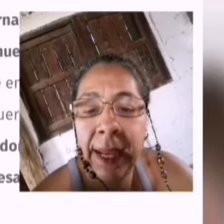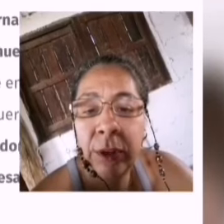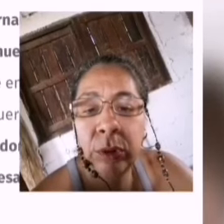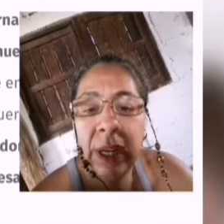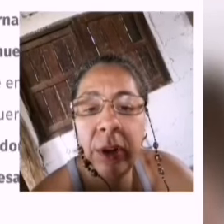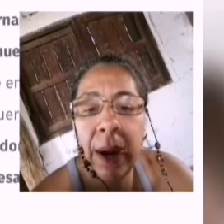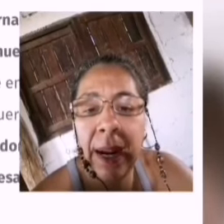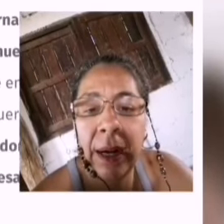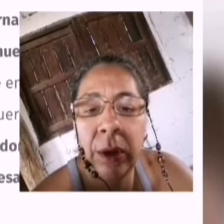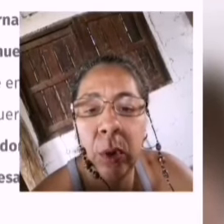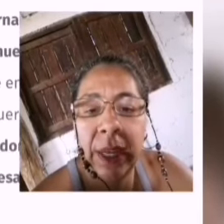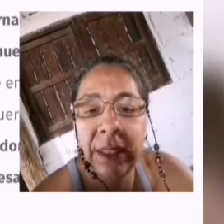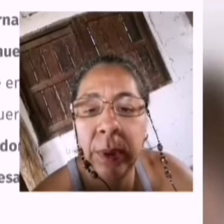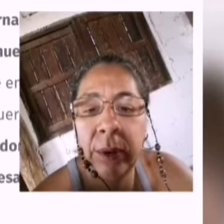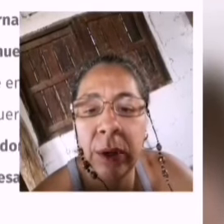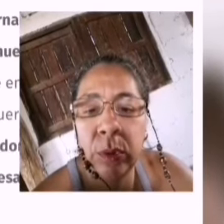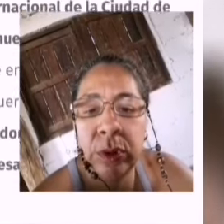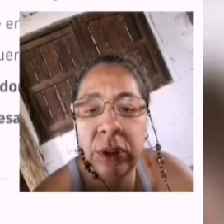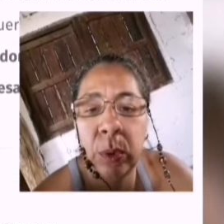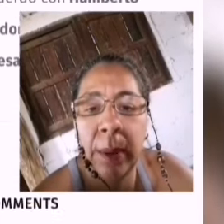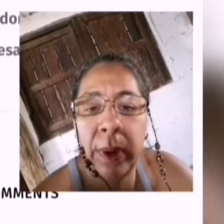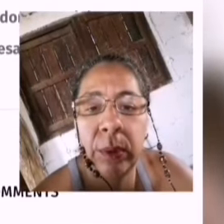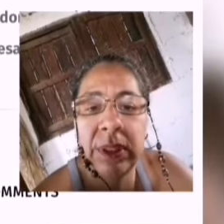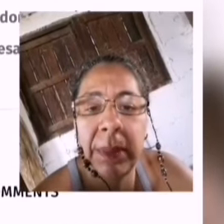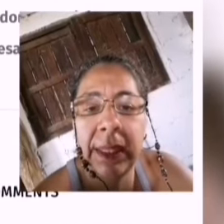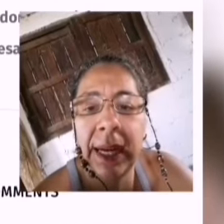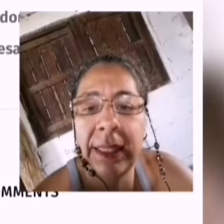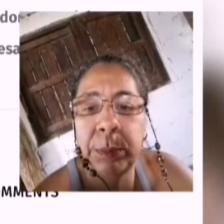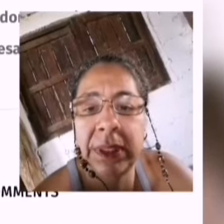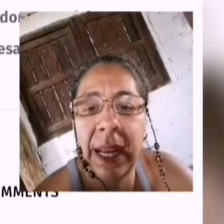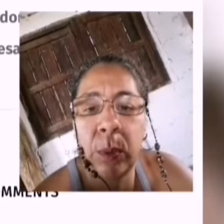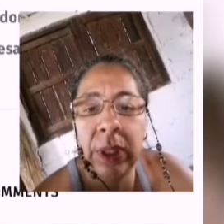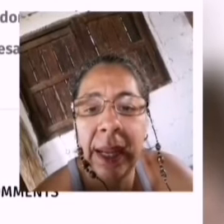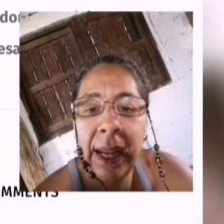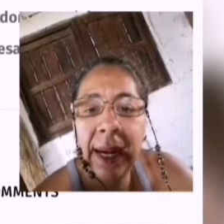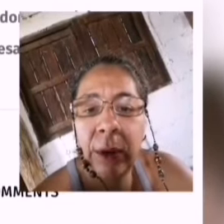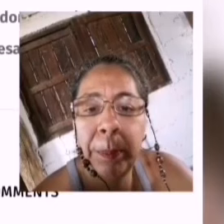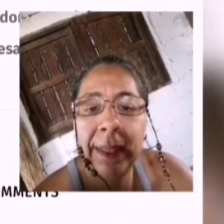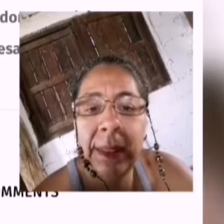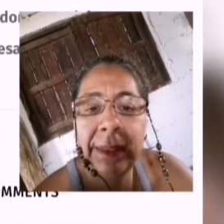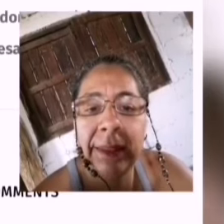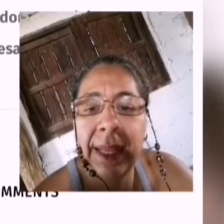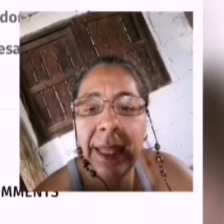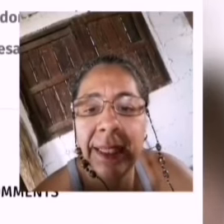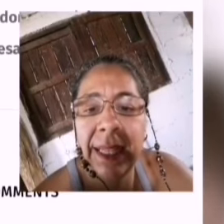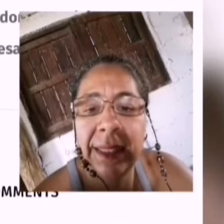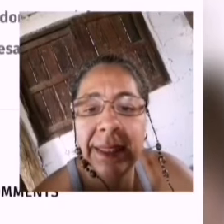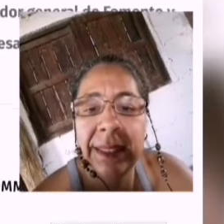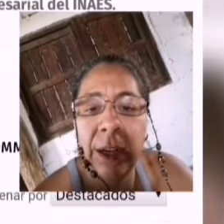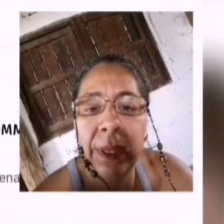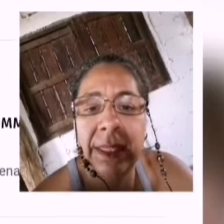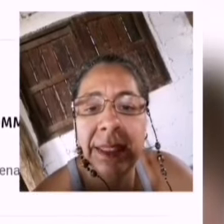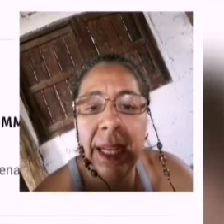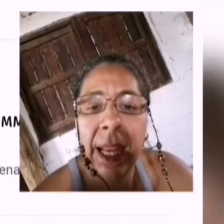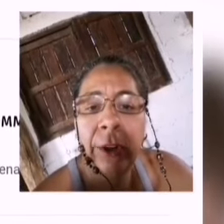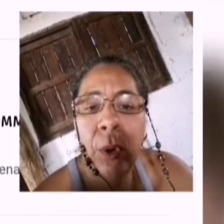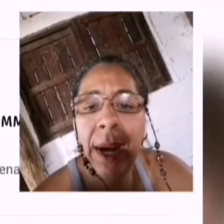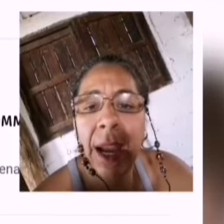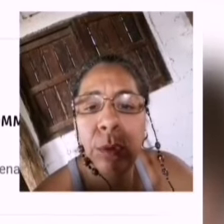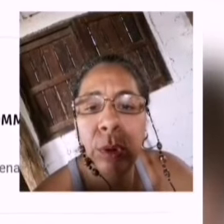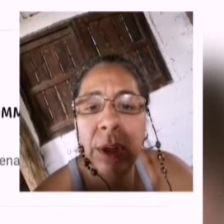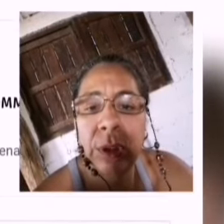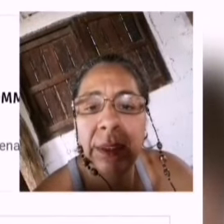compañía. Contrario a lo que aseguraron algunos ex colaboradores de Mexicana después de la Junta, la cooperativa tendría que iniciar desde cero, es decir,